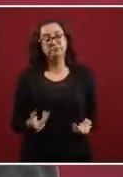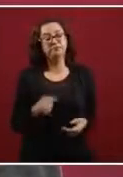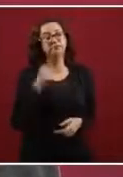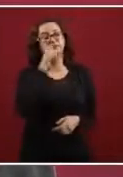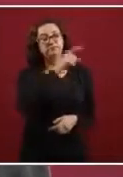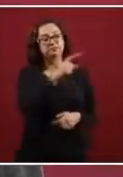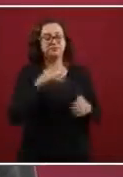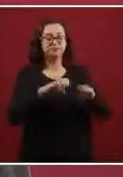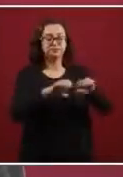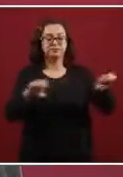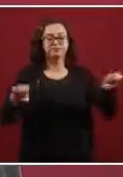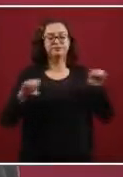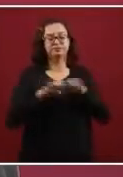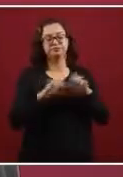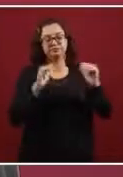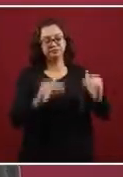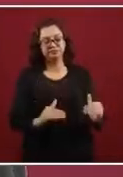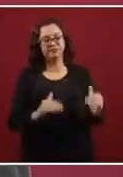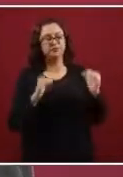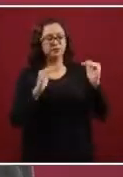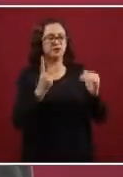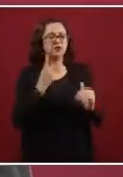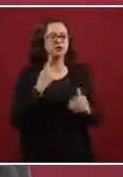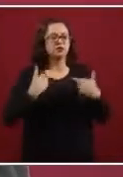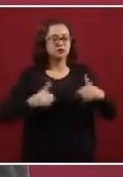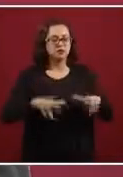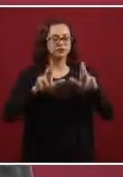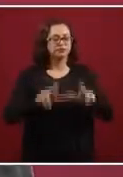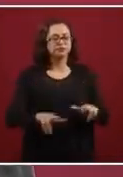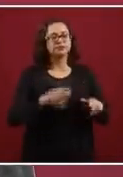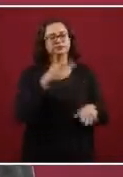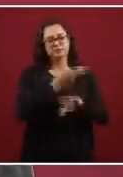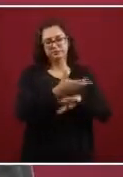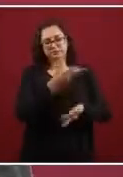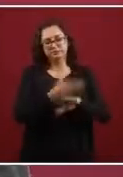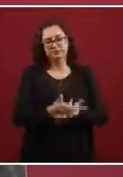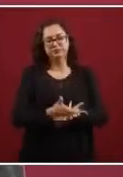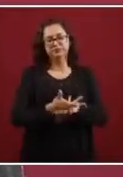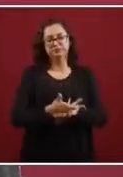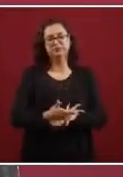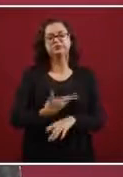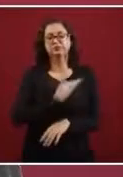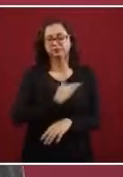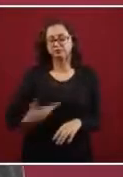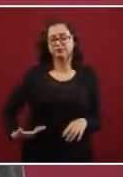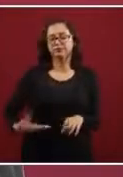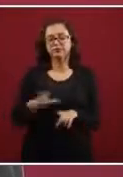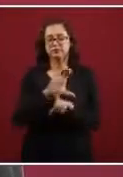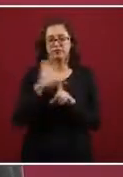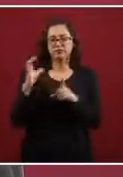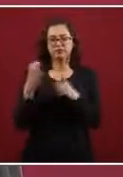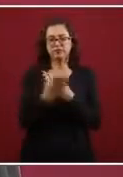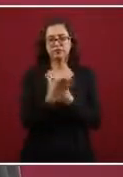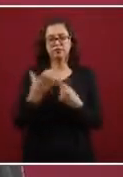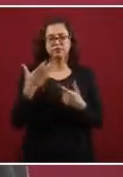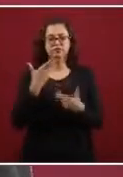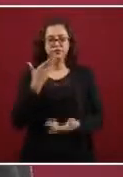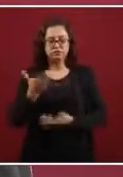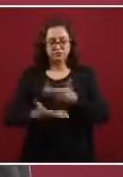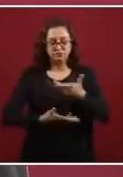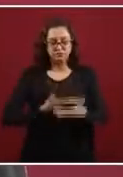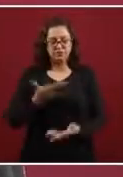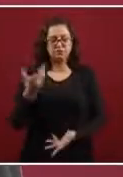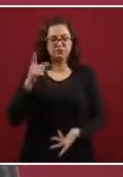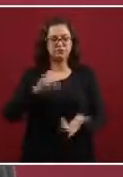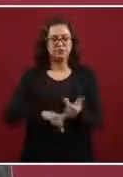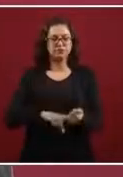alta delegación del Congreso de Estados Unidos, encabezada por el presidente del Comité de Medios y Procedimientos de